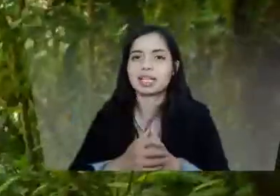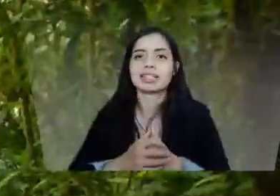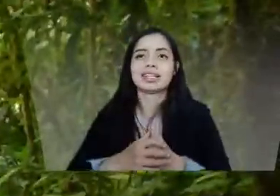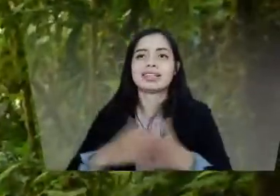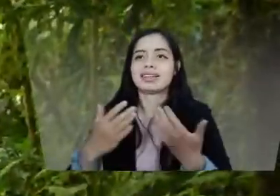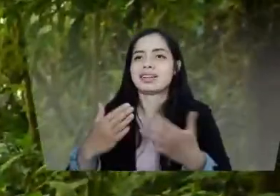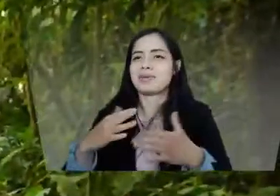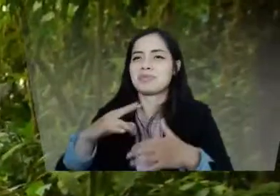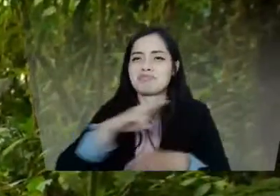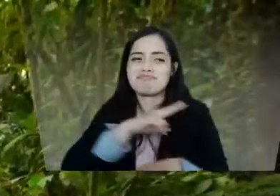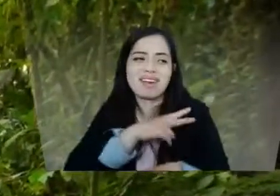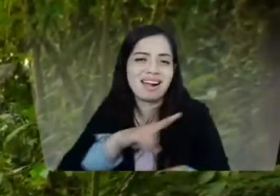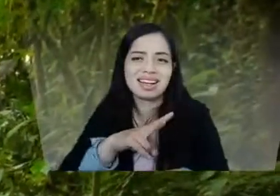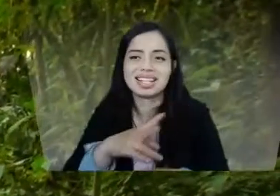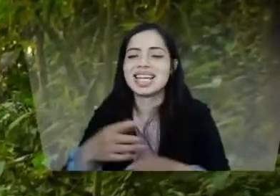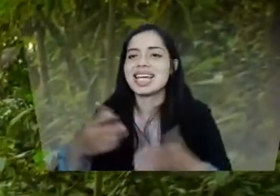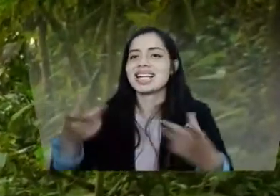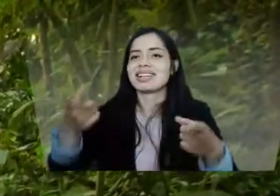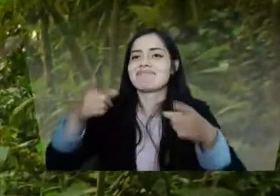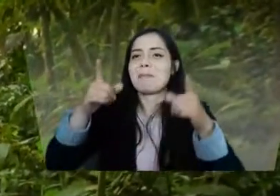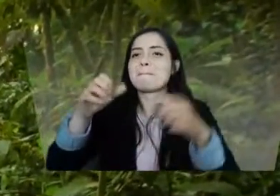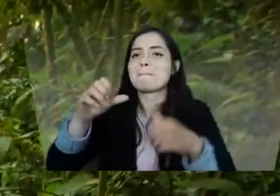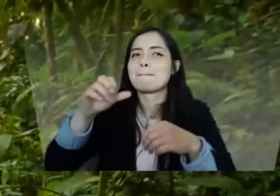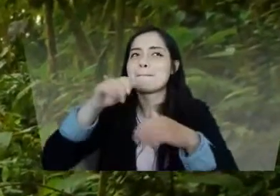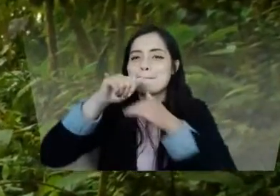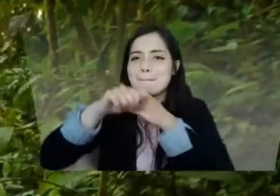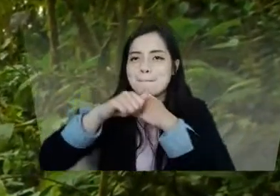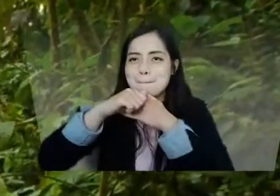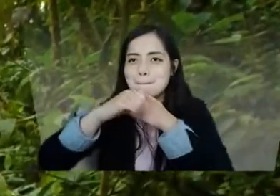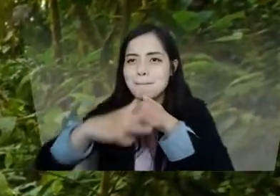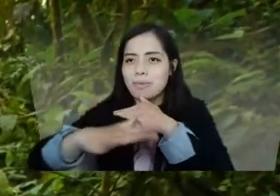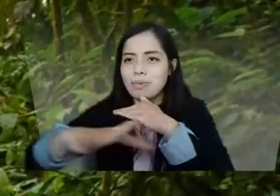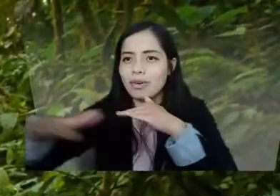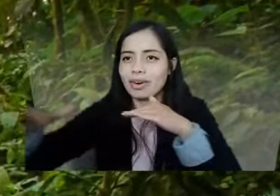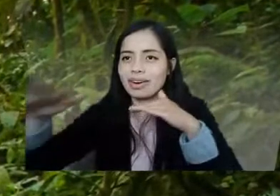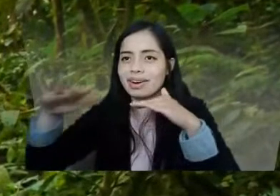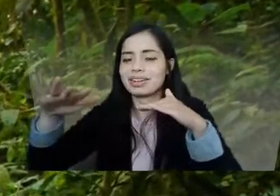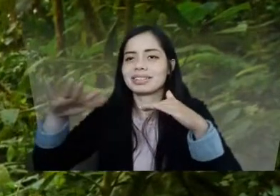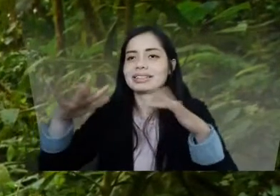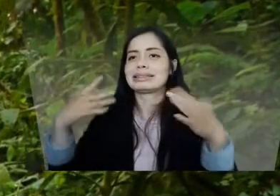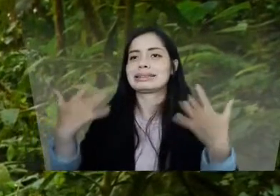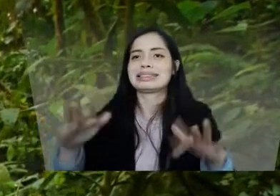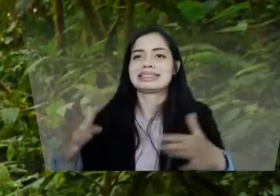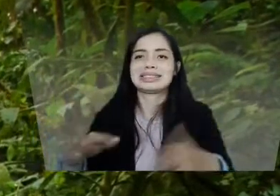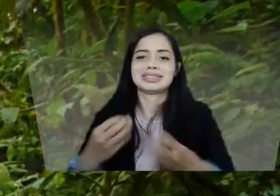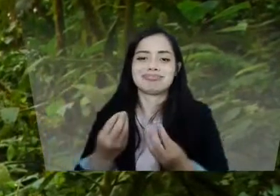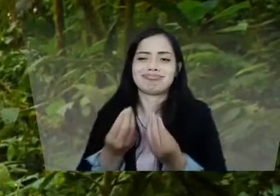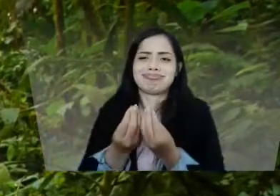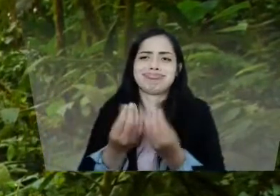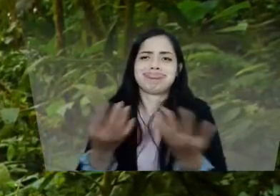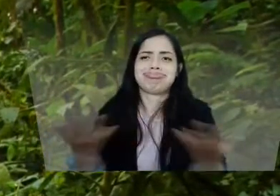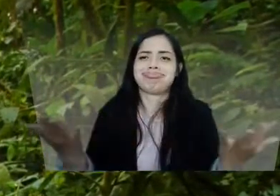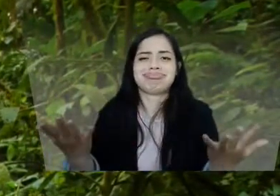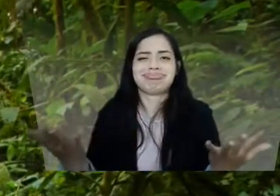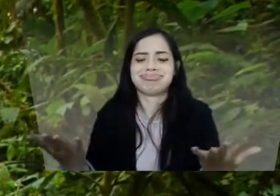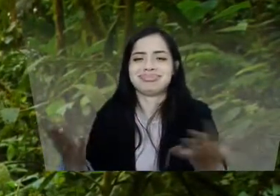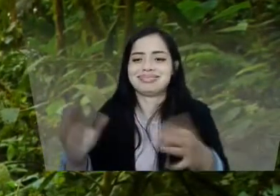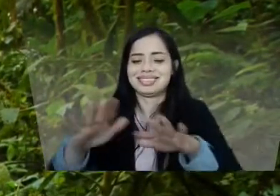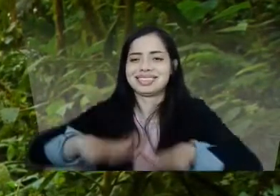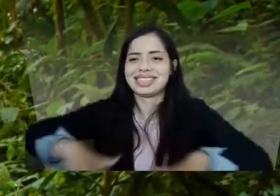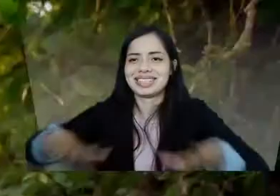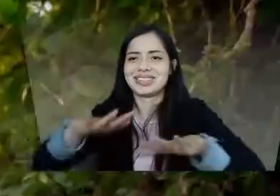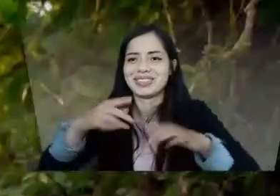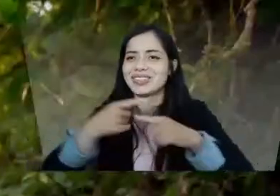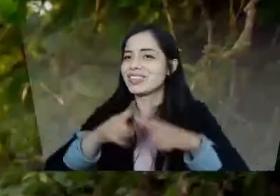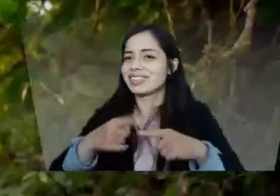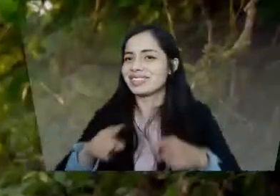Vamos a ir a una de 6. Sí, sí. ¿Cierto? Pero como de aquí y nos vamos como sin coger este zigzag, así nos vamos derechito ya.